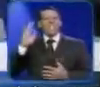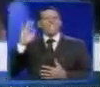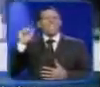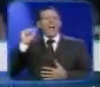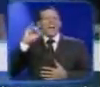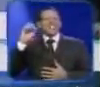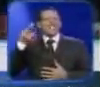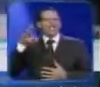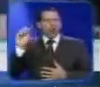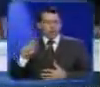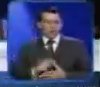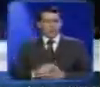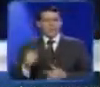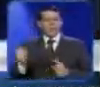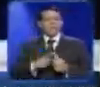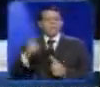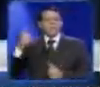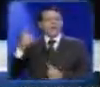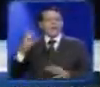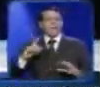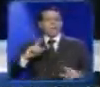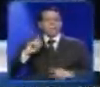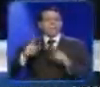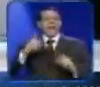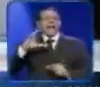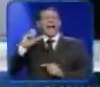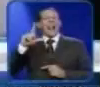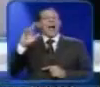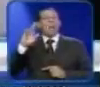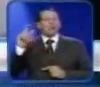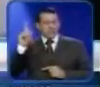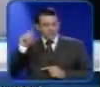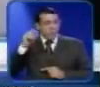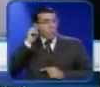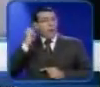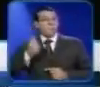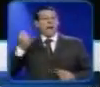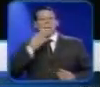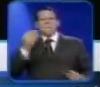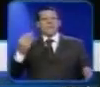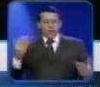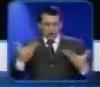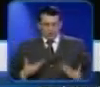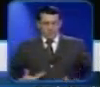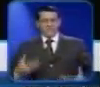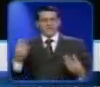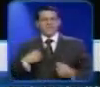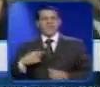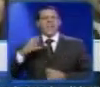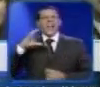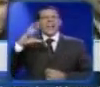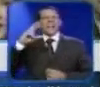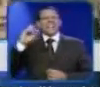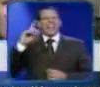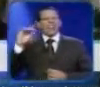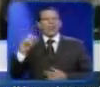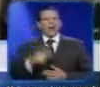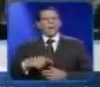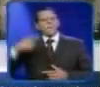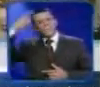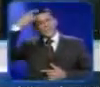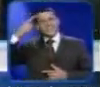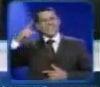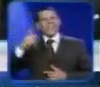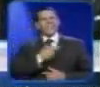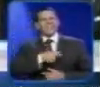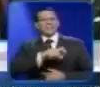De igual manera, la esposa del primer mandatario francés, Carla Bruni, destaca por usar los diseños del afamado Christian Dior, mientras que la princesa Leticia